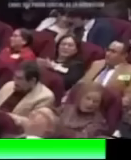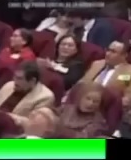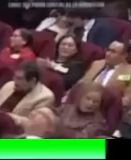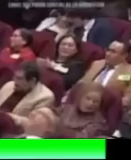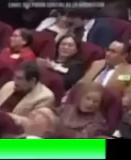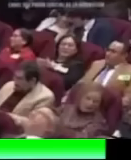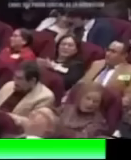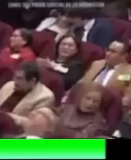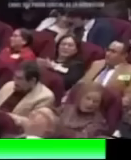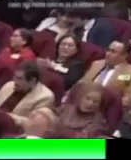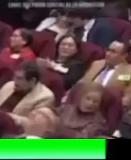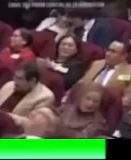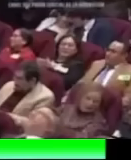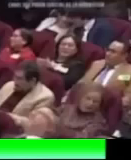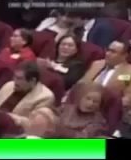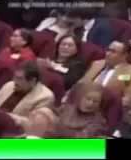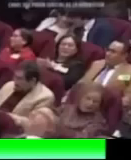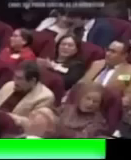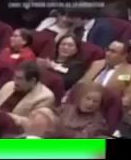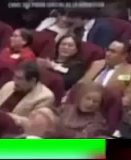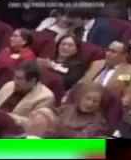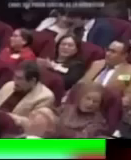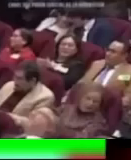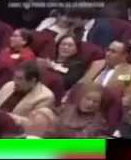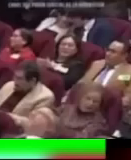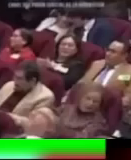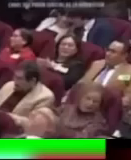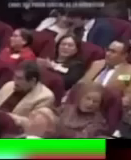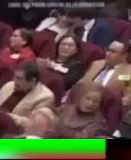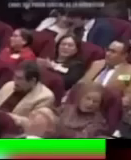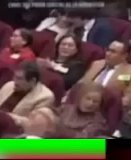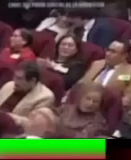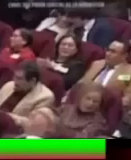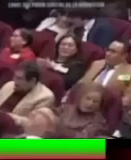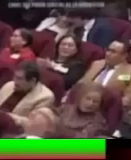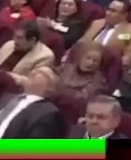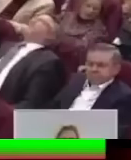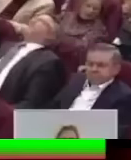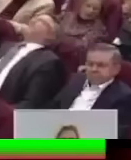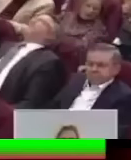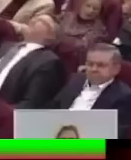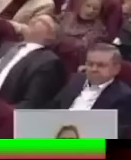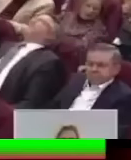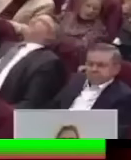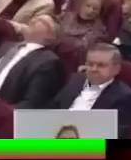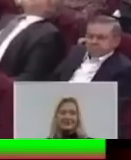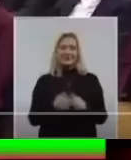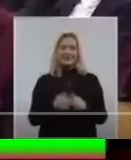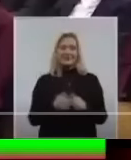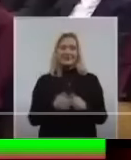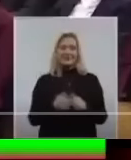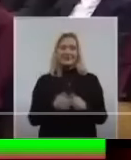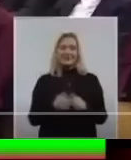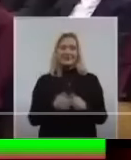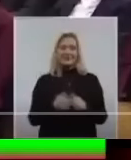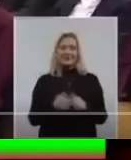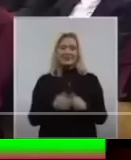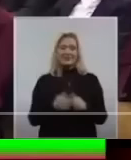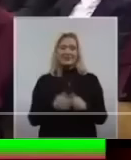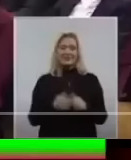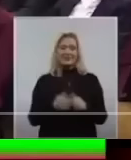dicen, es la esperanza de la transformación del Poder Judicial. Ella sabe la misión que le corresponde, sabe perfectamente el papel